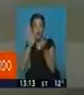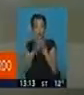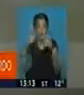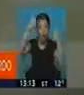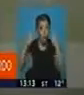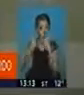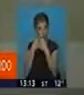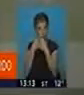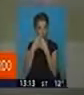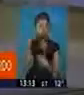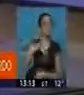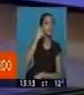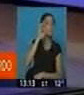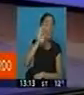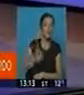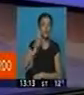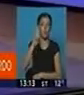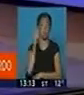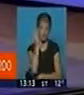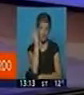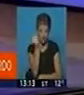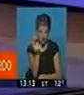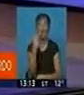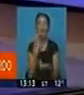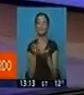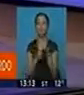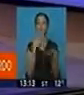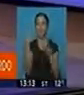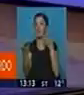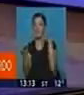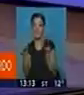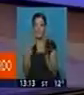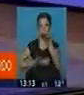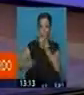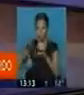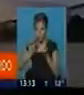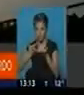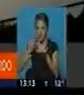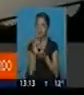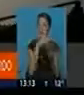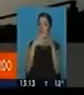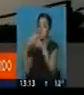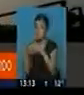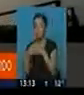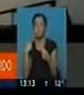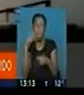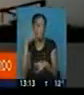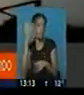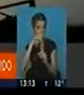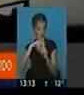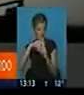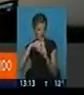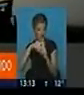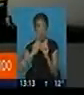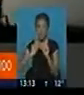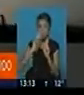de 2016 hubo un nuevo intercambio de ofertas en Bruselas con entusiastas declaraciones bilaterales. Pero el entusiasmo se